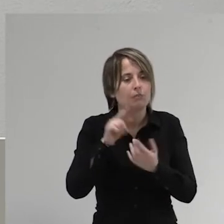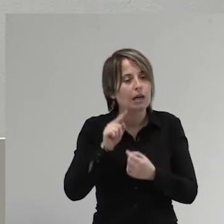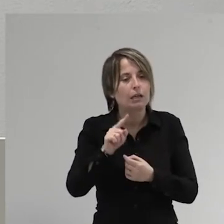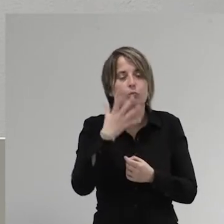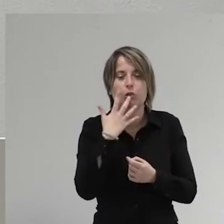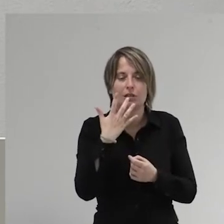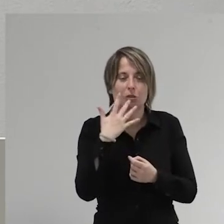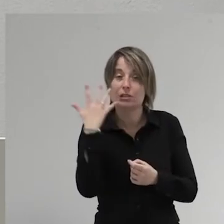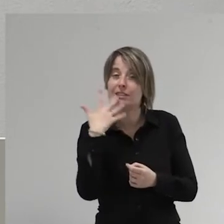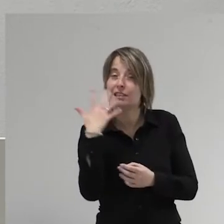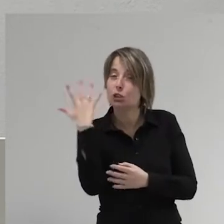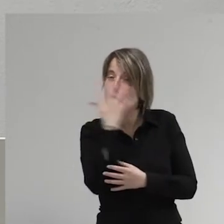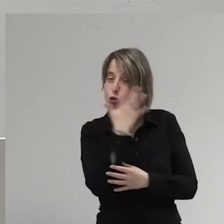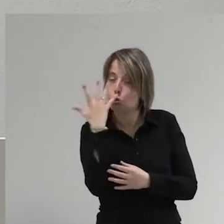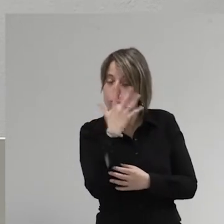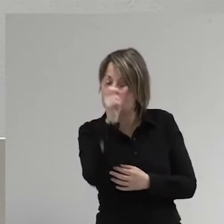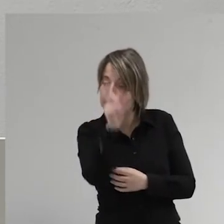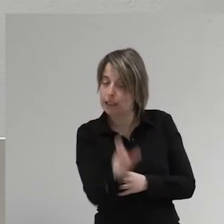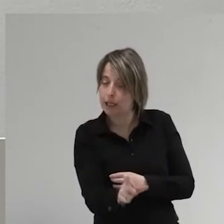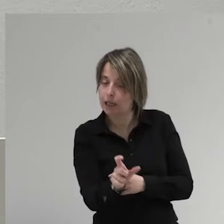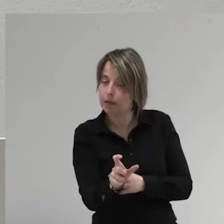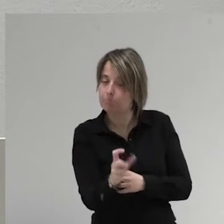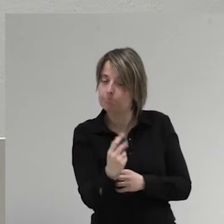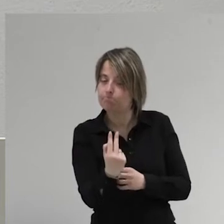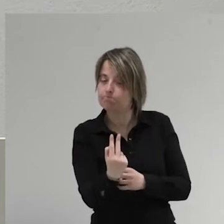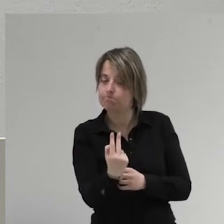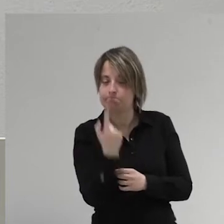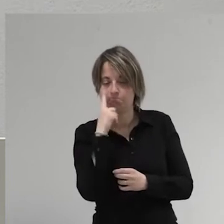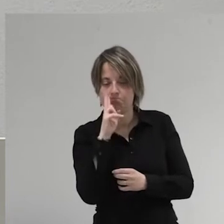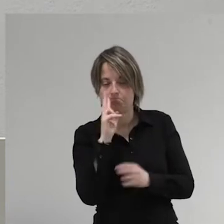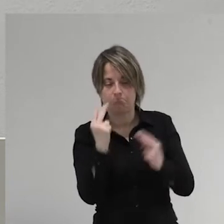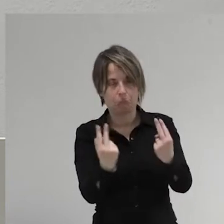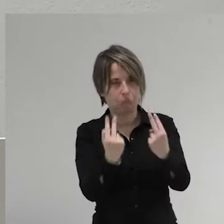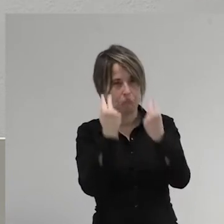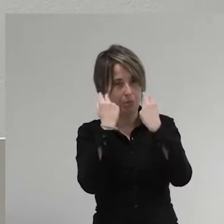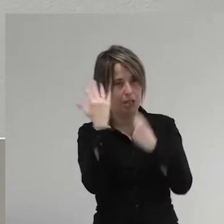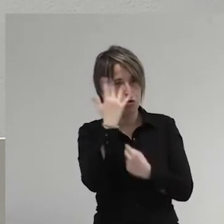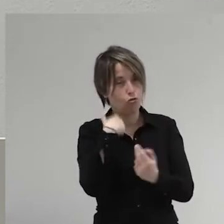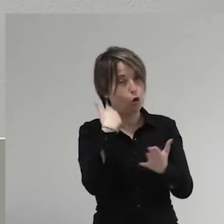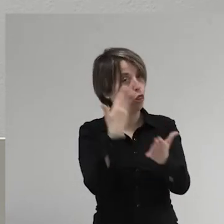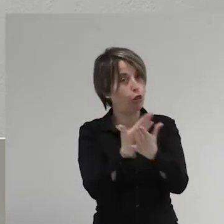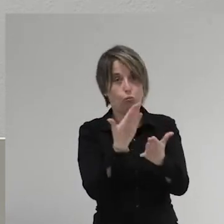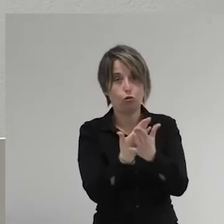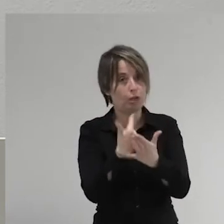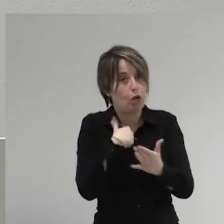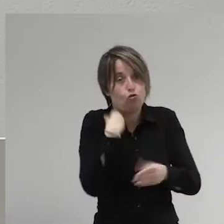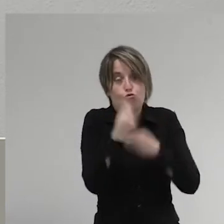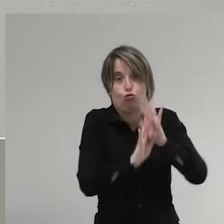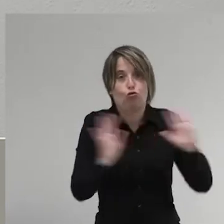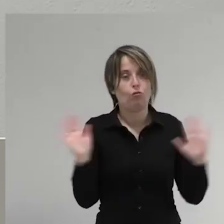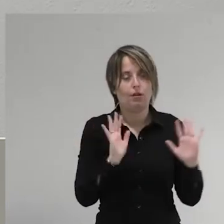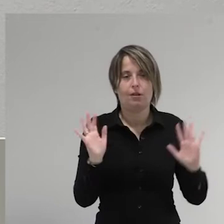cuando la sospecha recae y te ves en una situación de tener que demostrar que eso nada tiene que ver contigo,